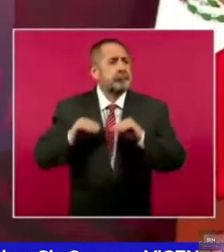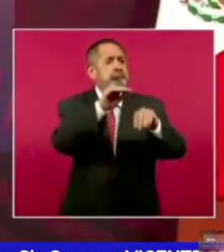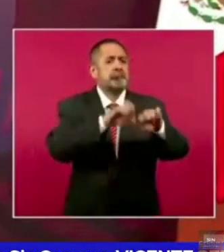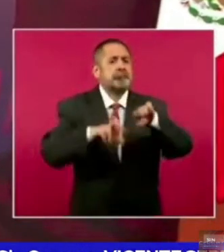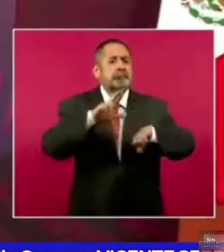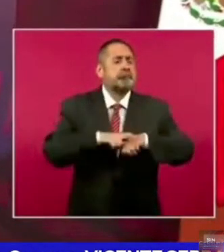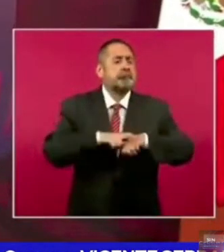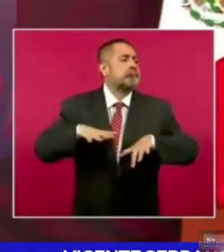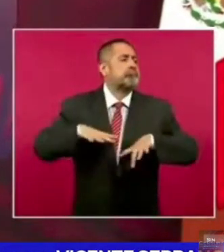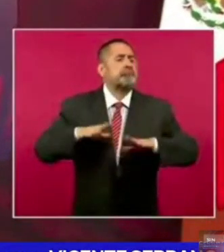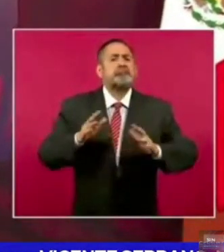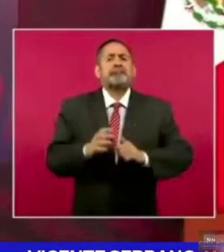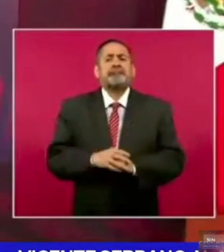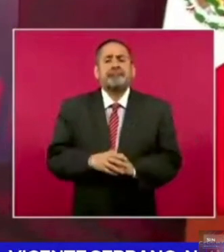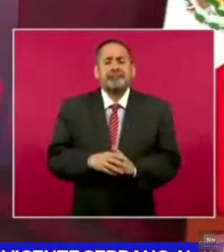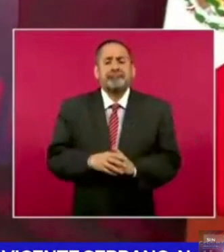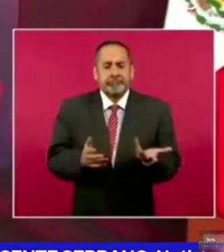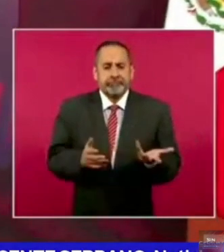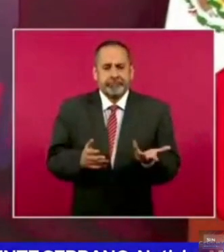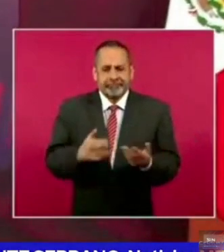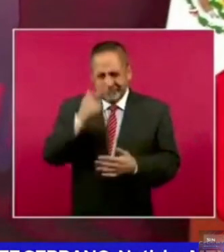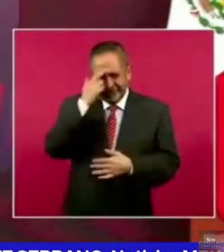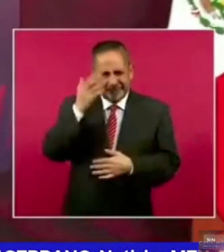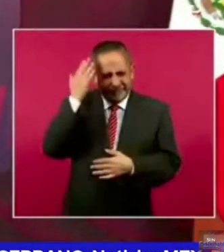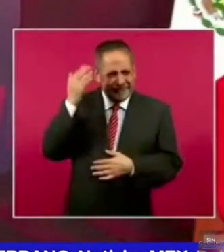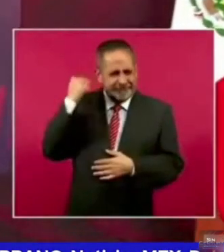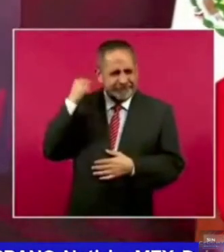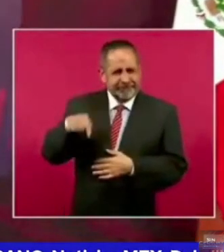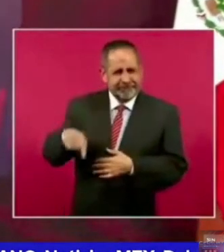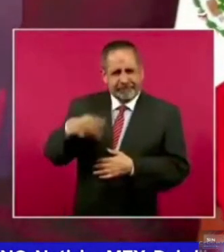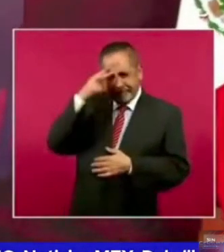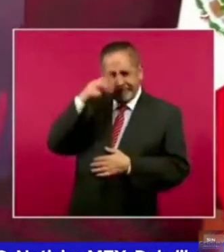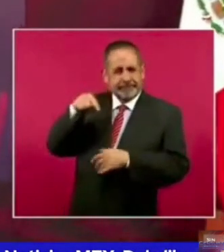cuando se permitía en México que entraran